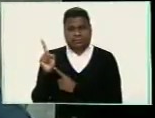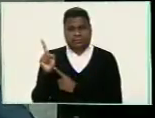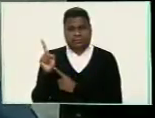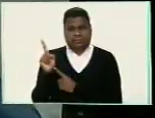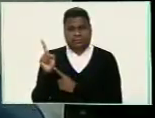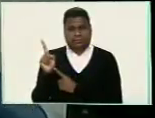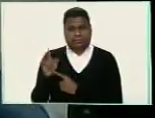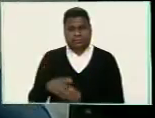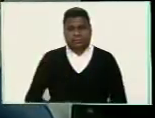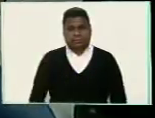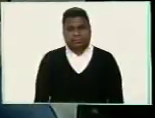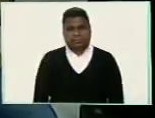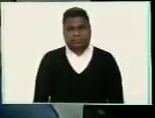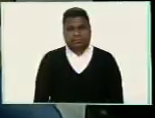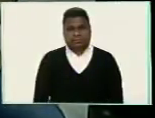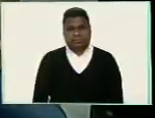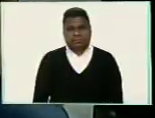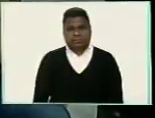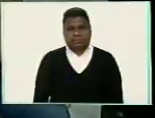parlamentarias.